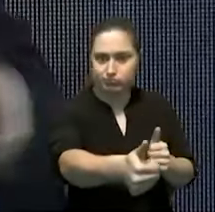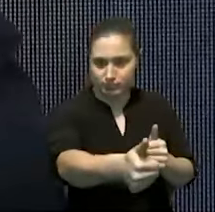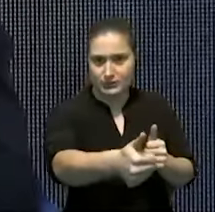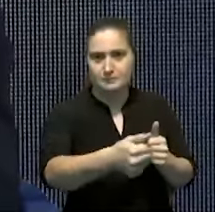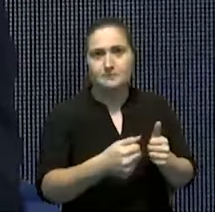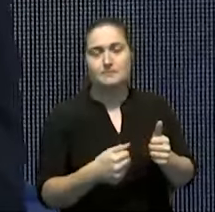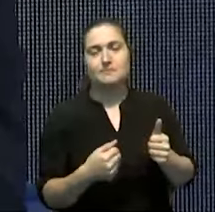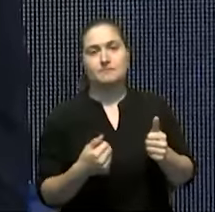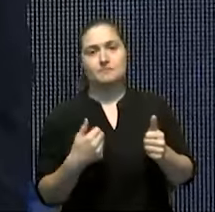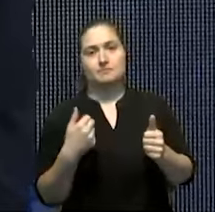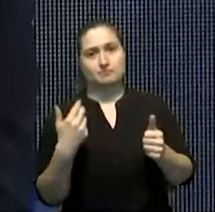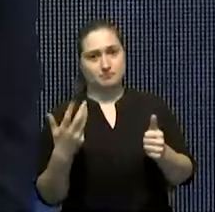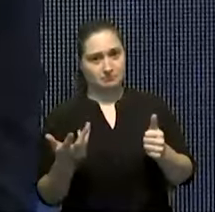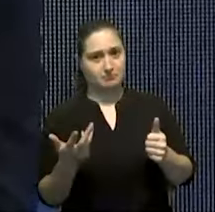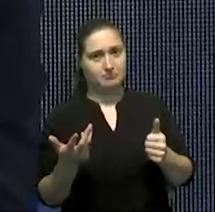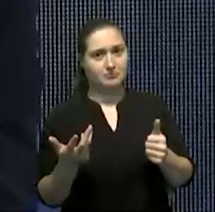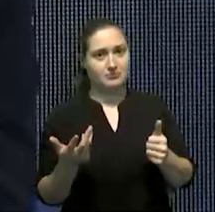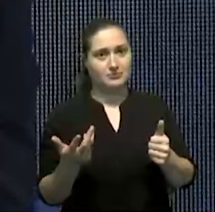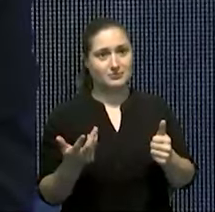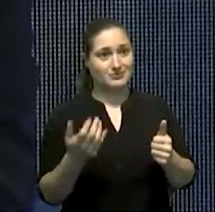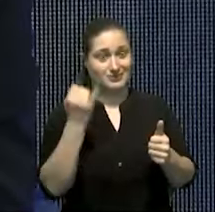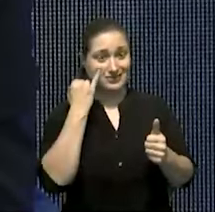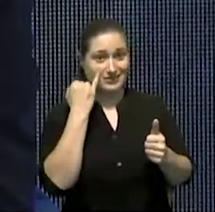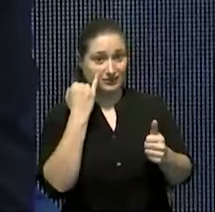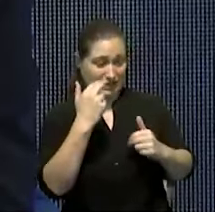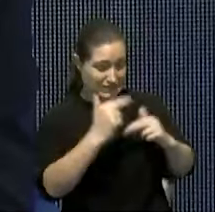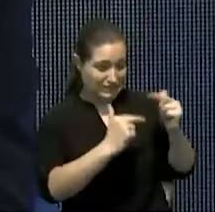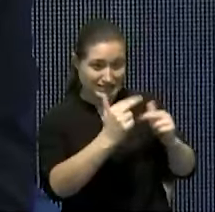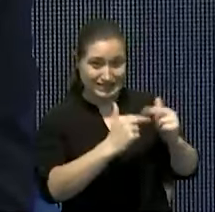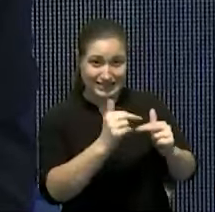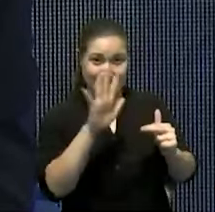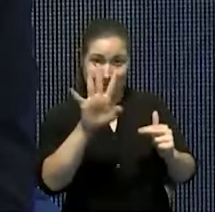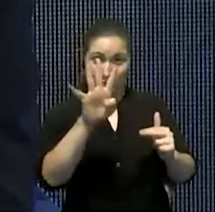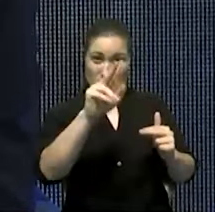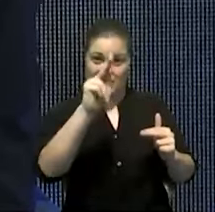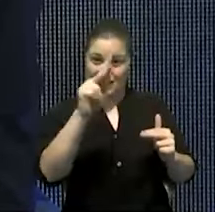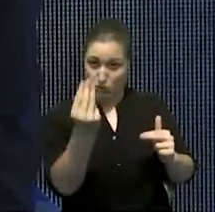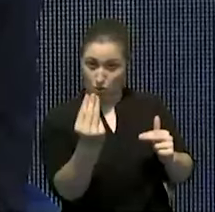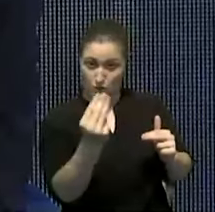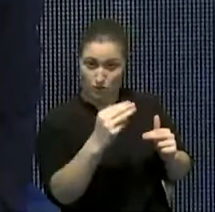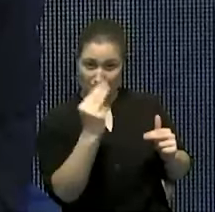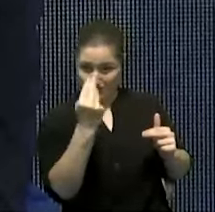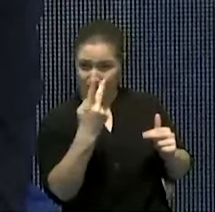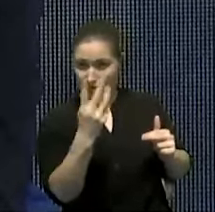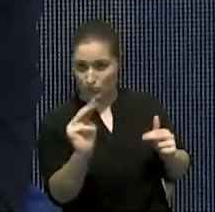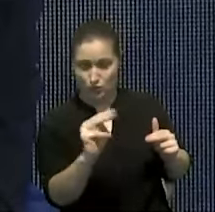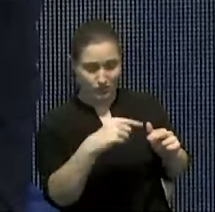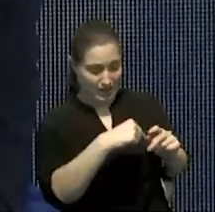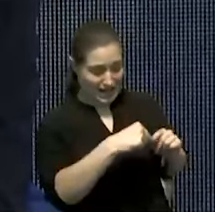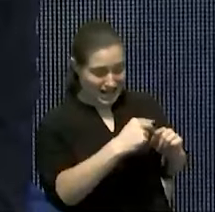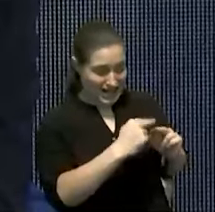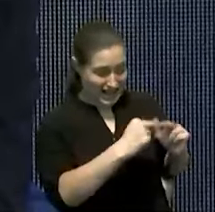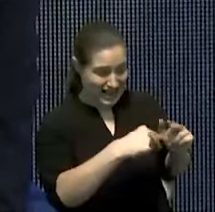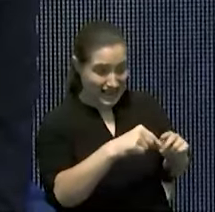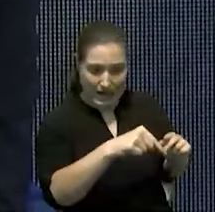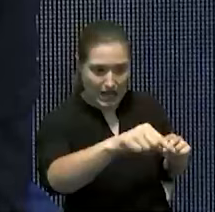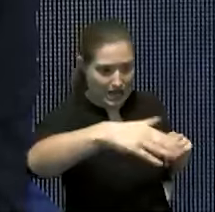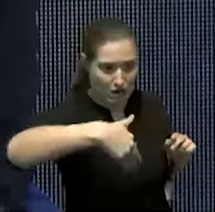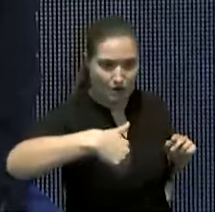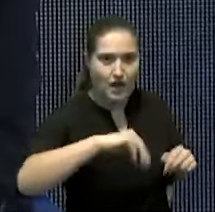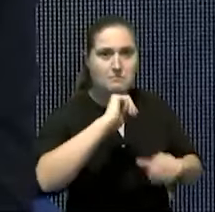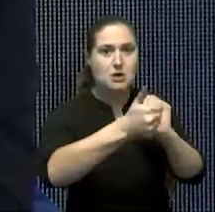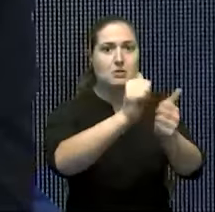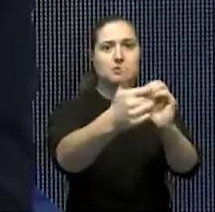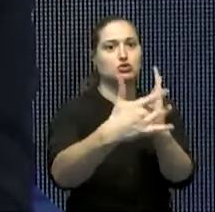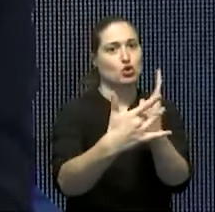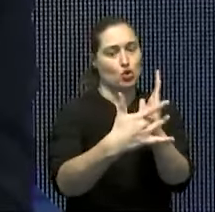que que que no pudimos construir en la primera parte de los 54 km entonces todo eso le va a agregar